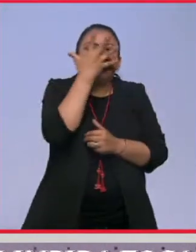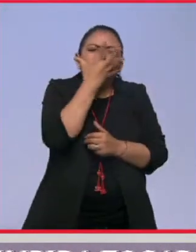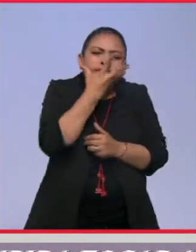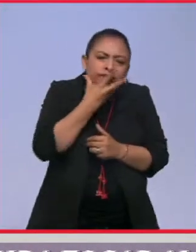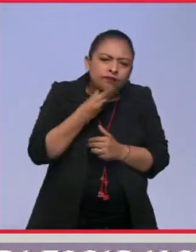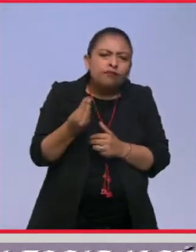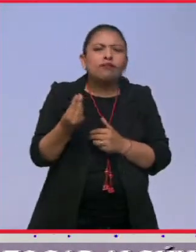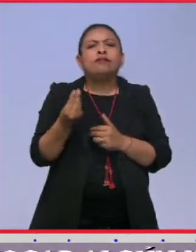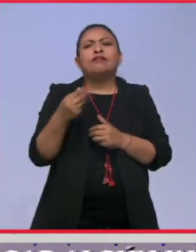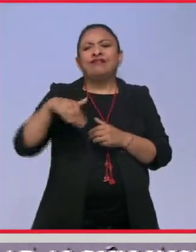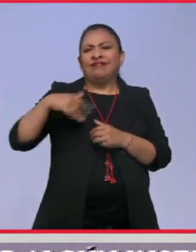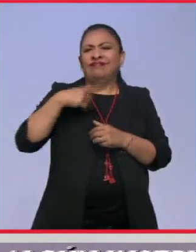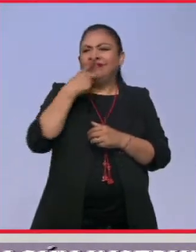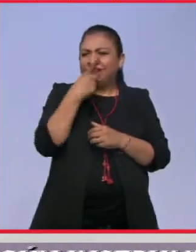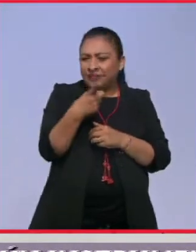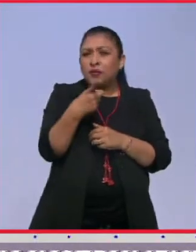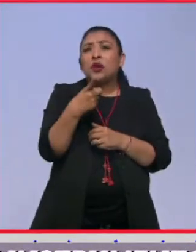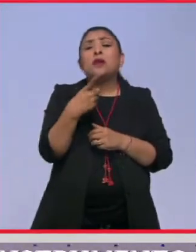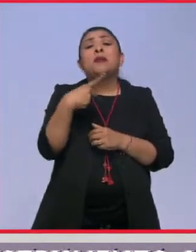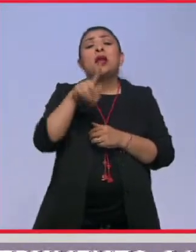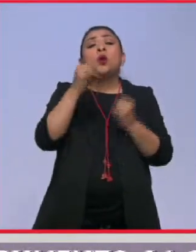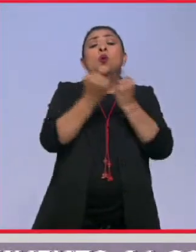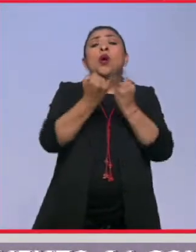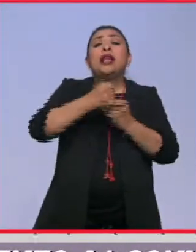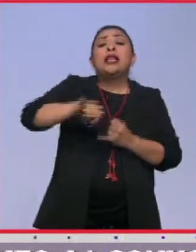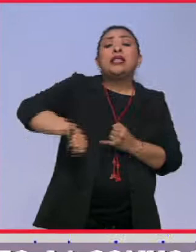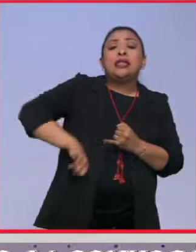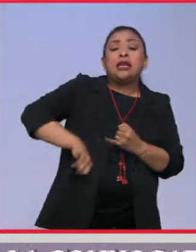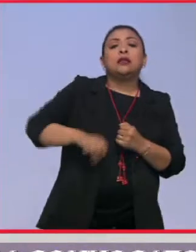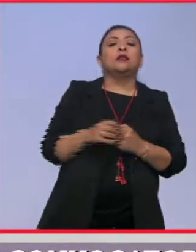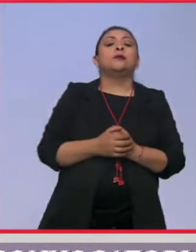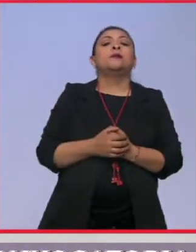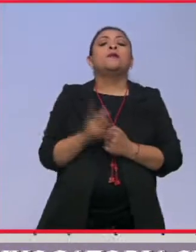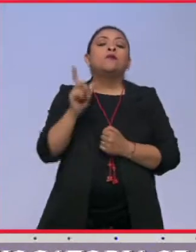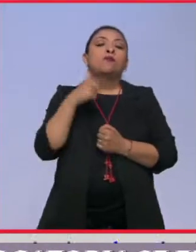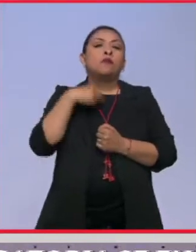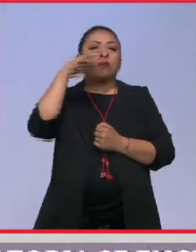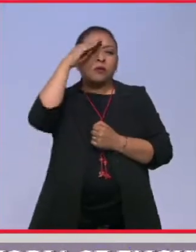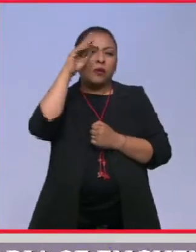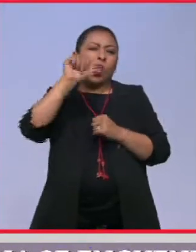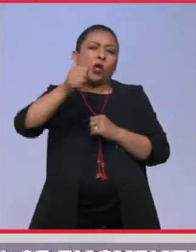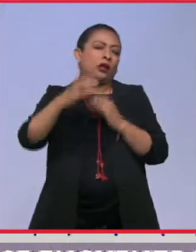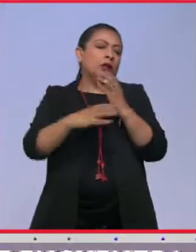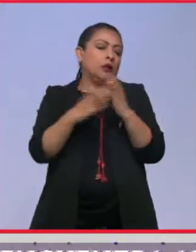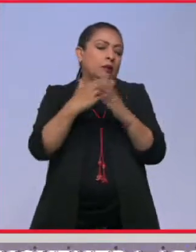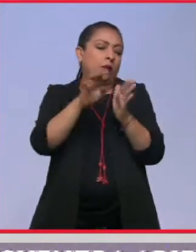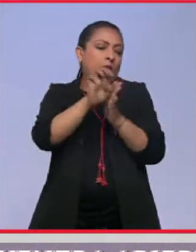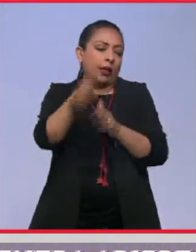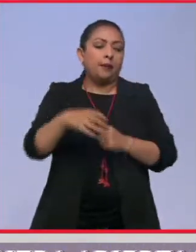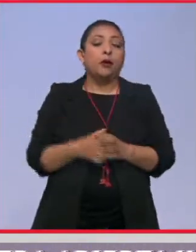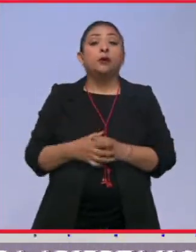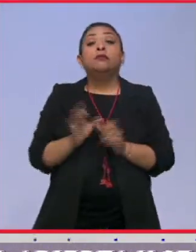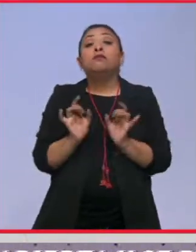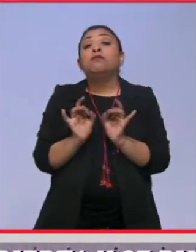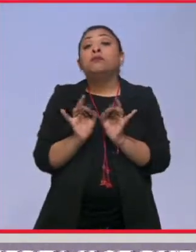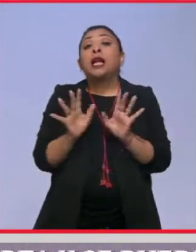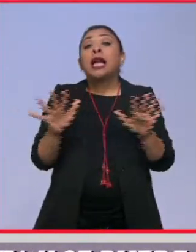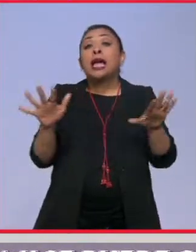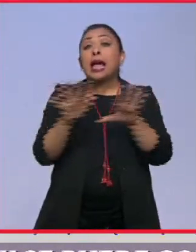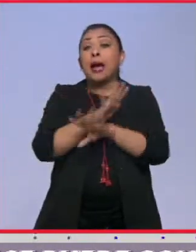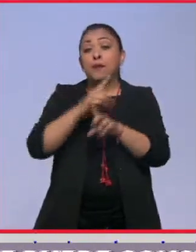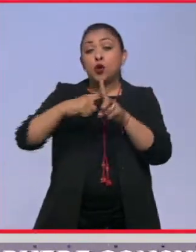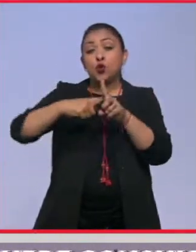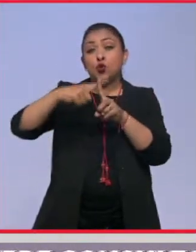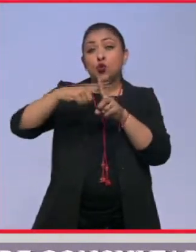endémico, como hemos mencionado, pero también es interesante cuando reconsideramos muchas otras cosas. Por ejemplo, uh-huh. Laura, a causa del cambio